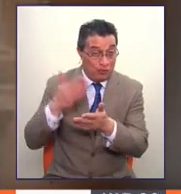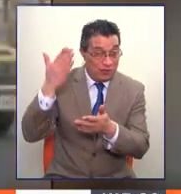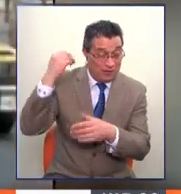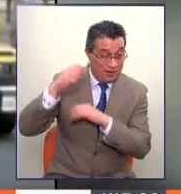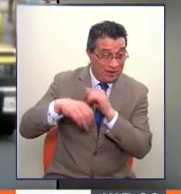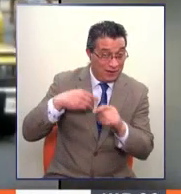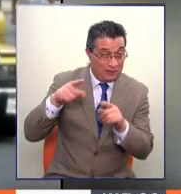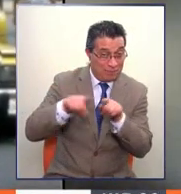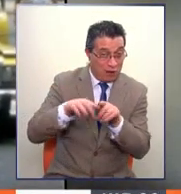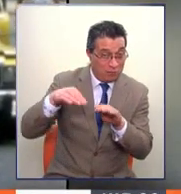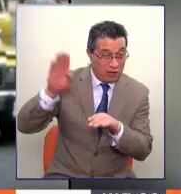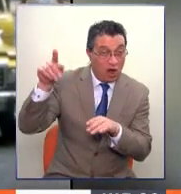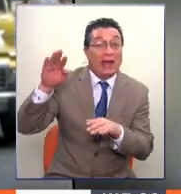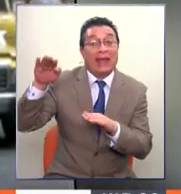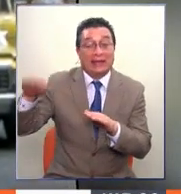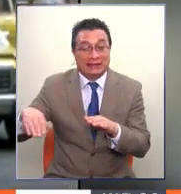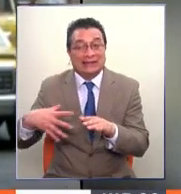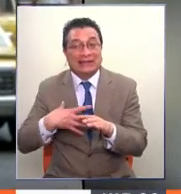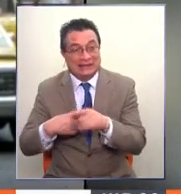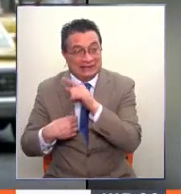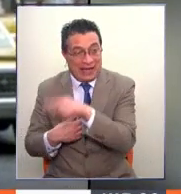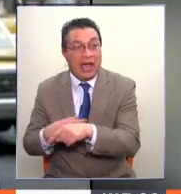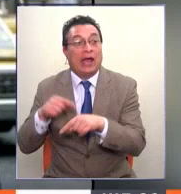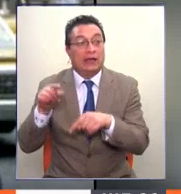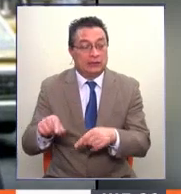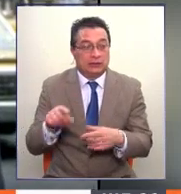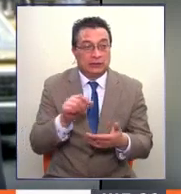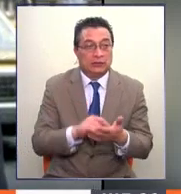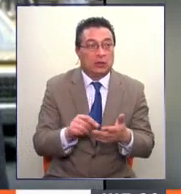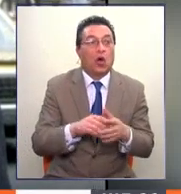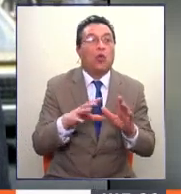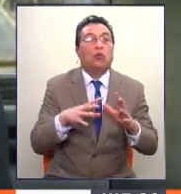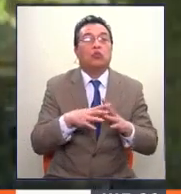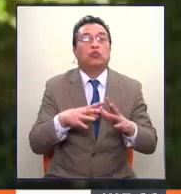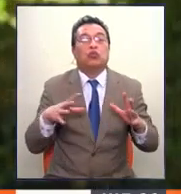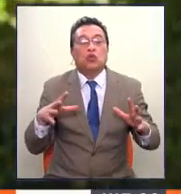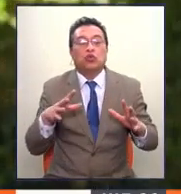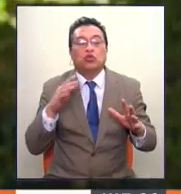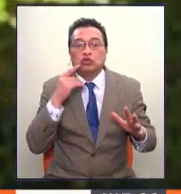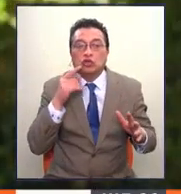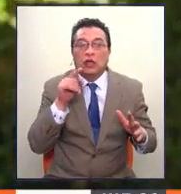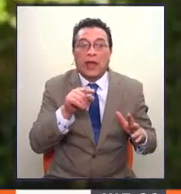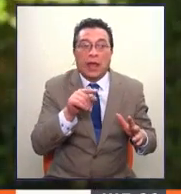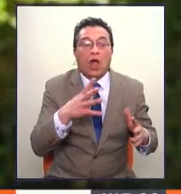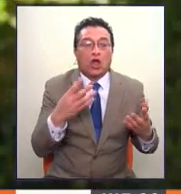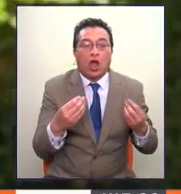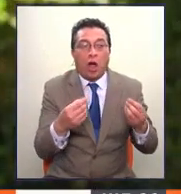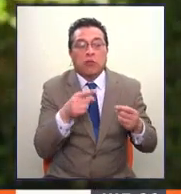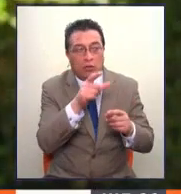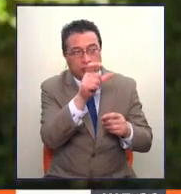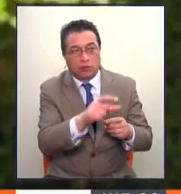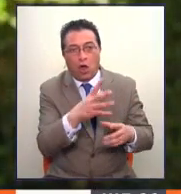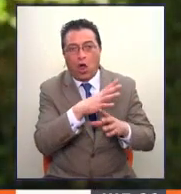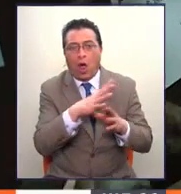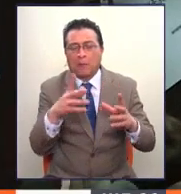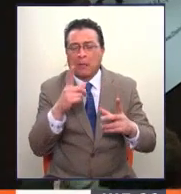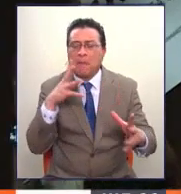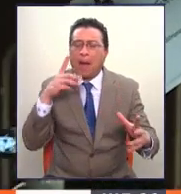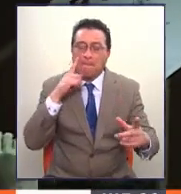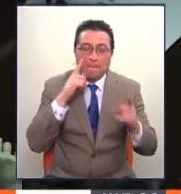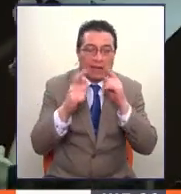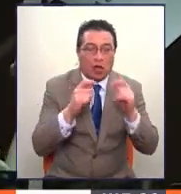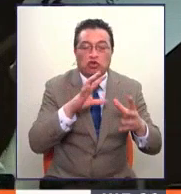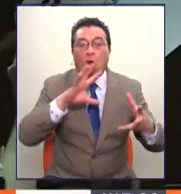años, y en este libro llamado, escuche bien, Demasiado y Suficiente, cómo mi familia creó al hombre más peligroso del